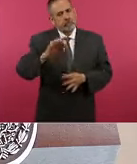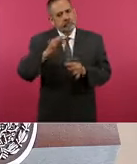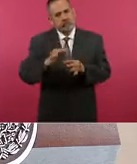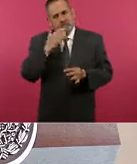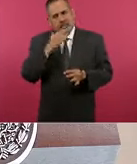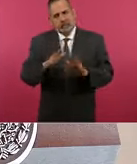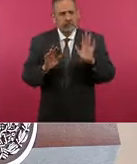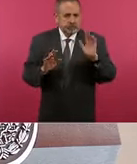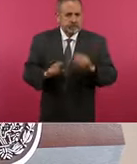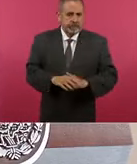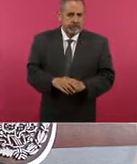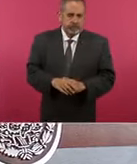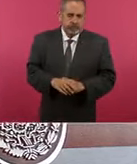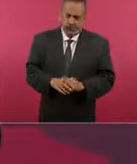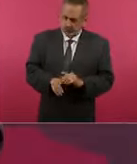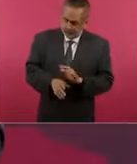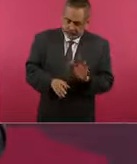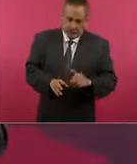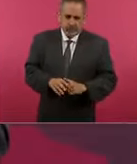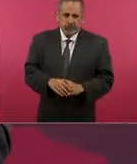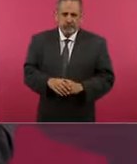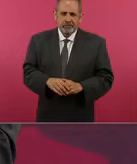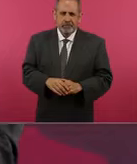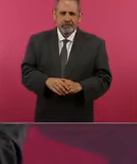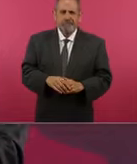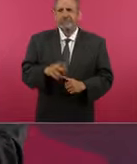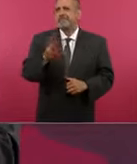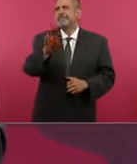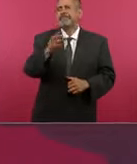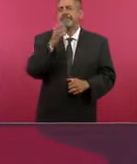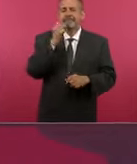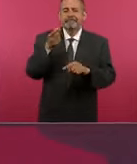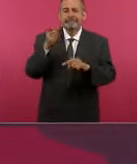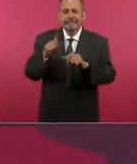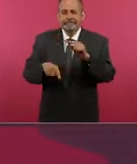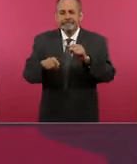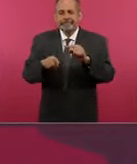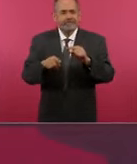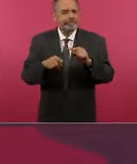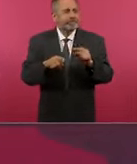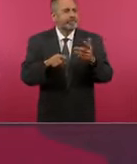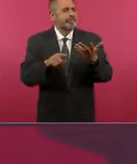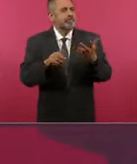Sino que, sí, hay que quitarle el copete